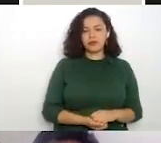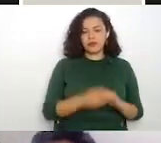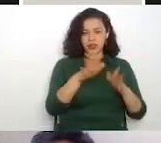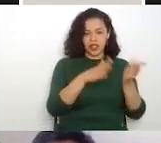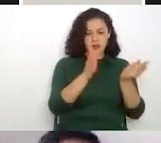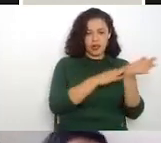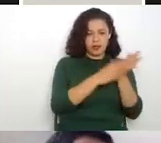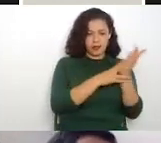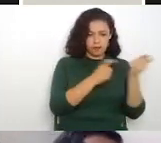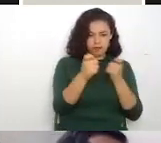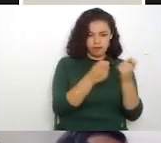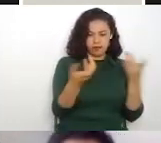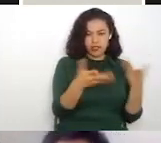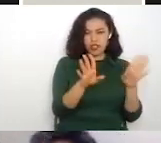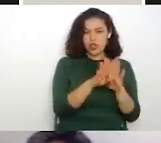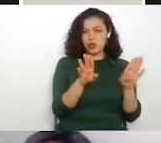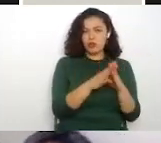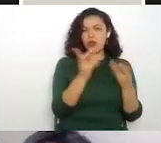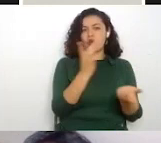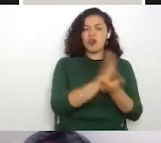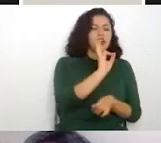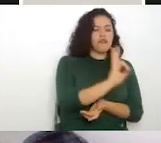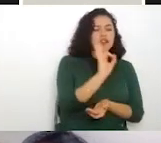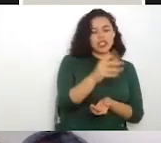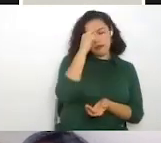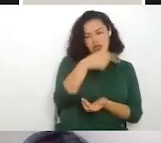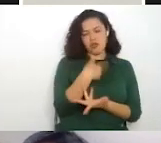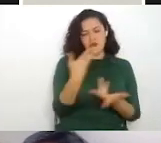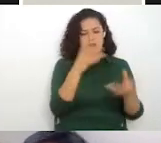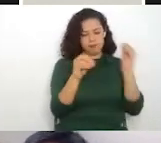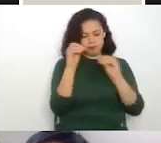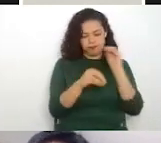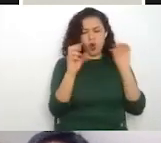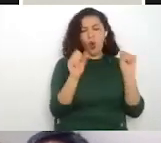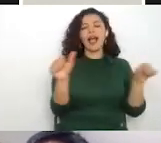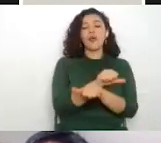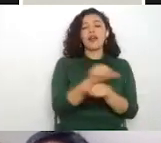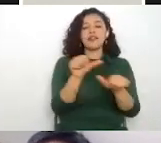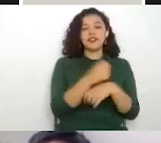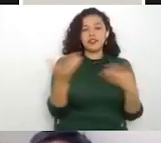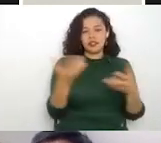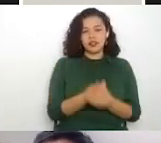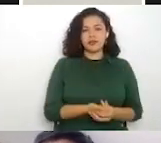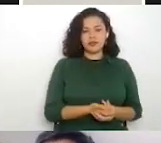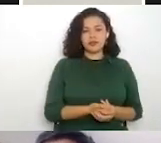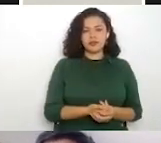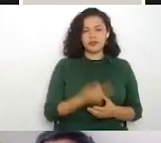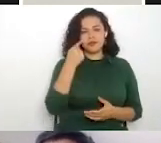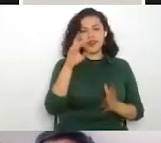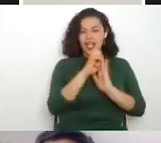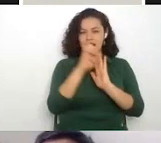documentos se hace a través simplemente de la fecha de elaboración, ¿no? De actualización. Y aquí tenemos algunos